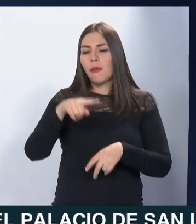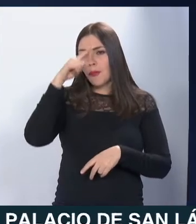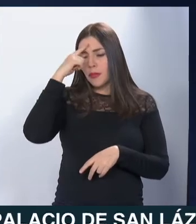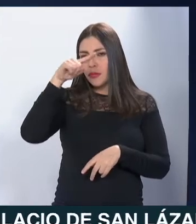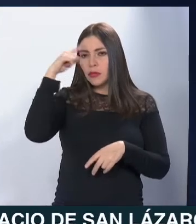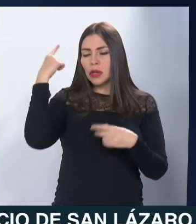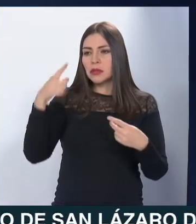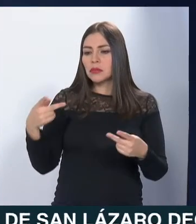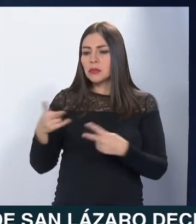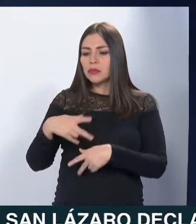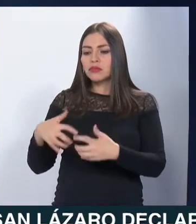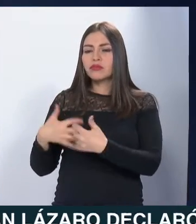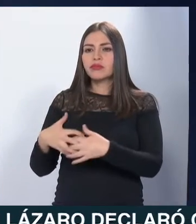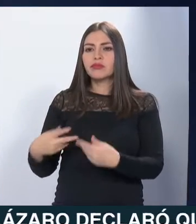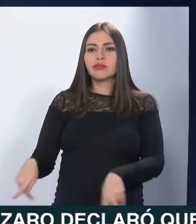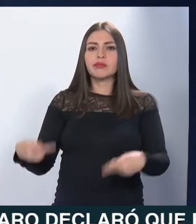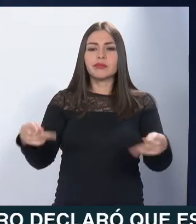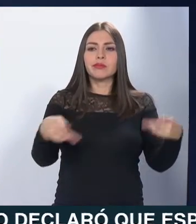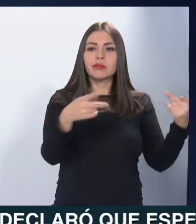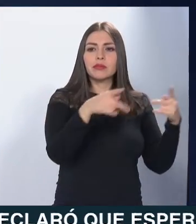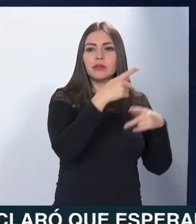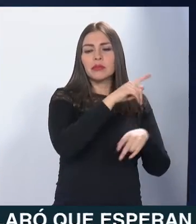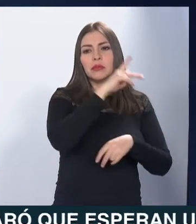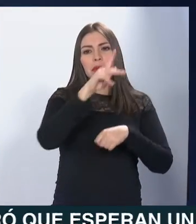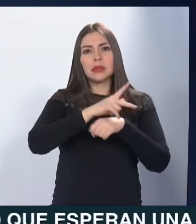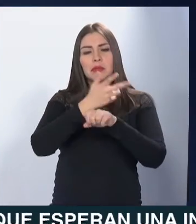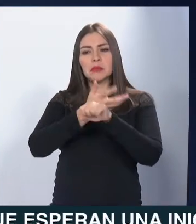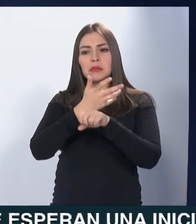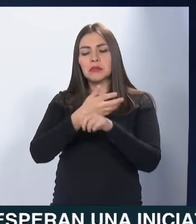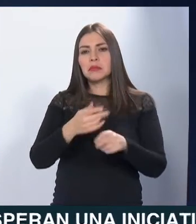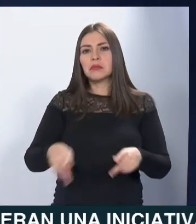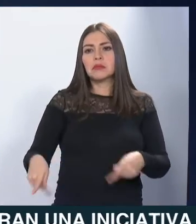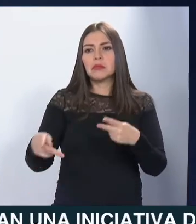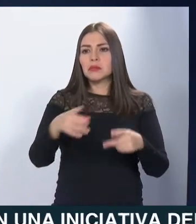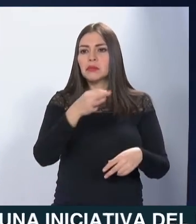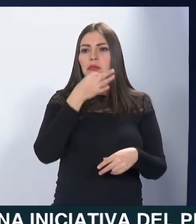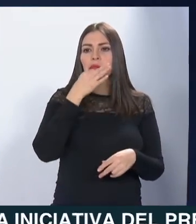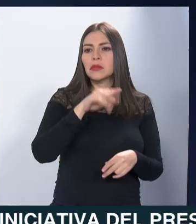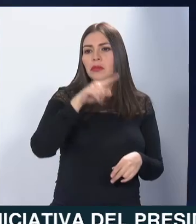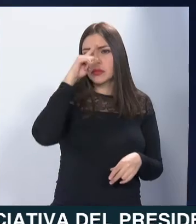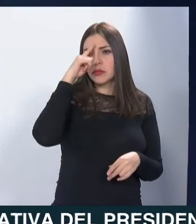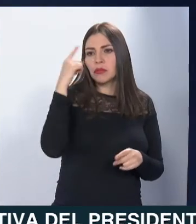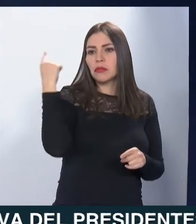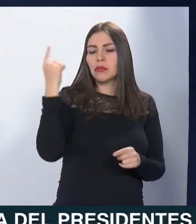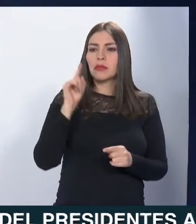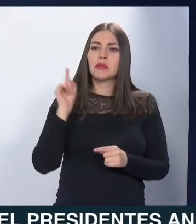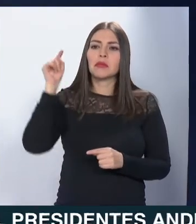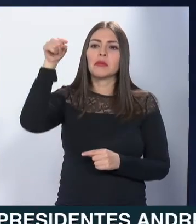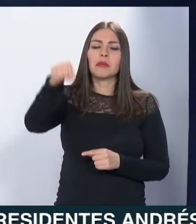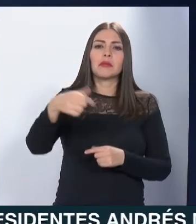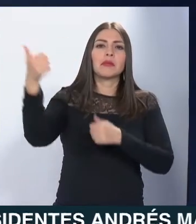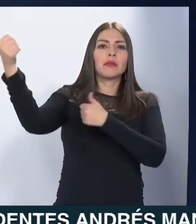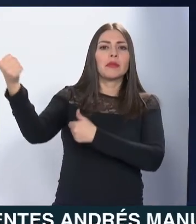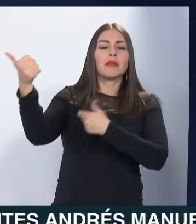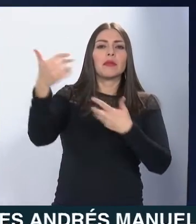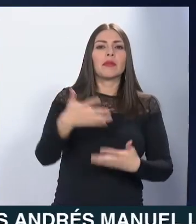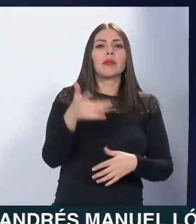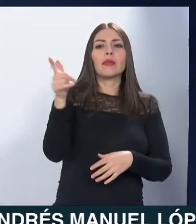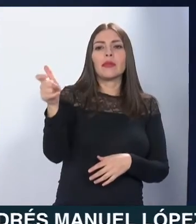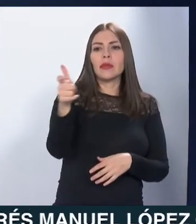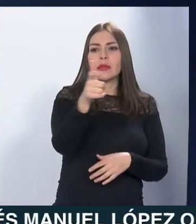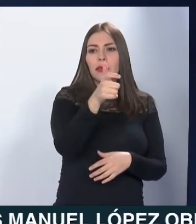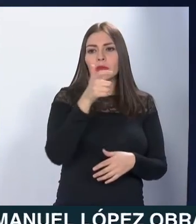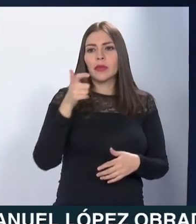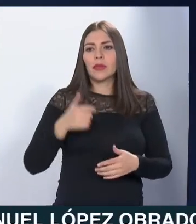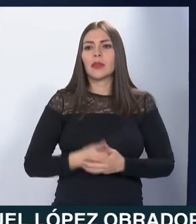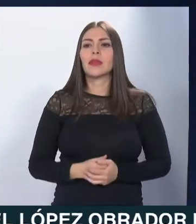armas que se lleva a cabo desde Estados Unidos. Si de alguna manera las drogas van al norte, las armas vienen de regreso. ¿Quién era